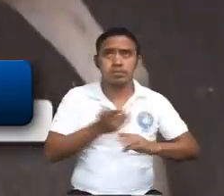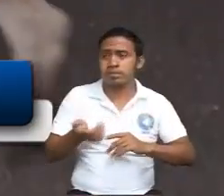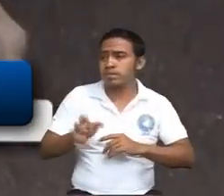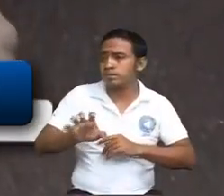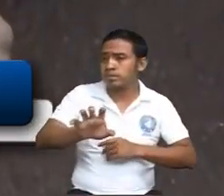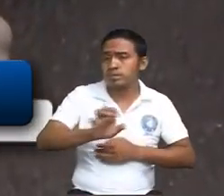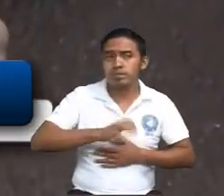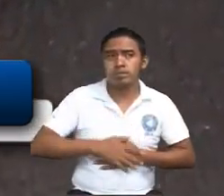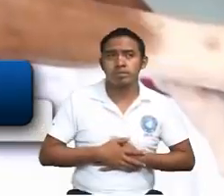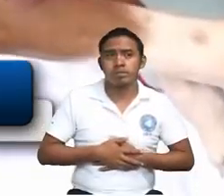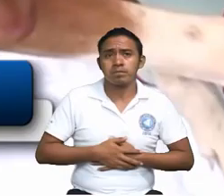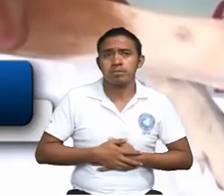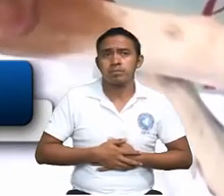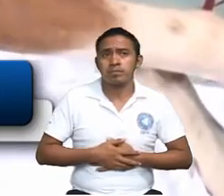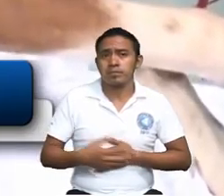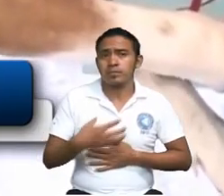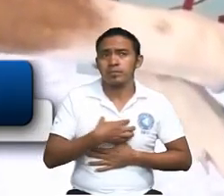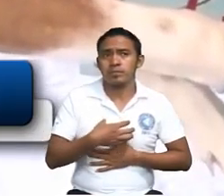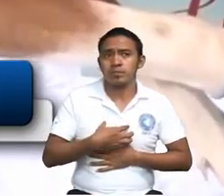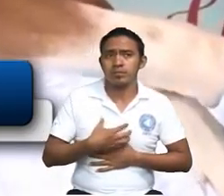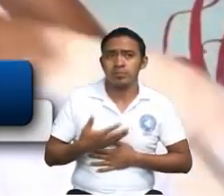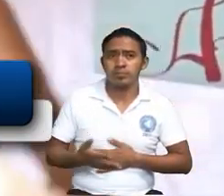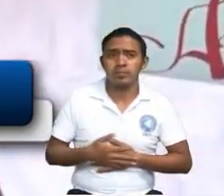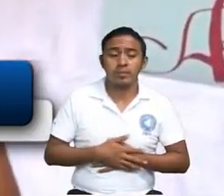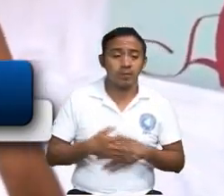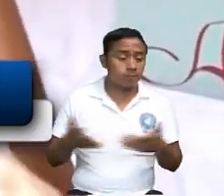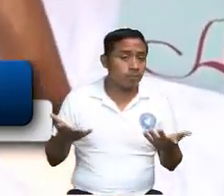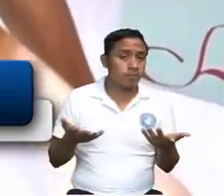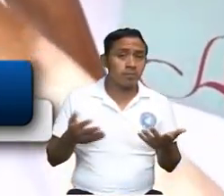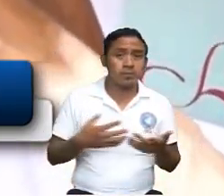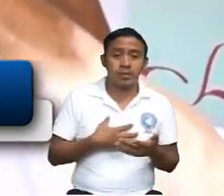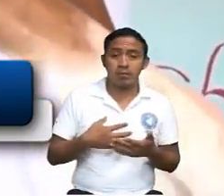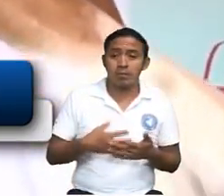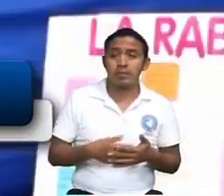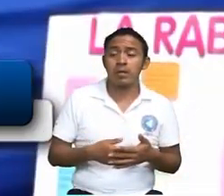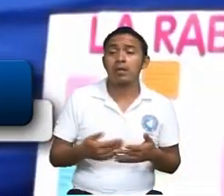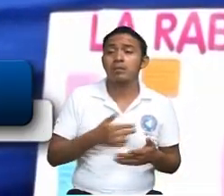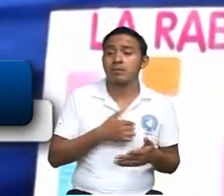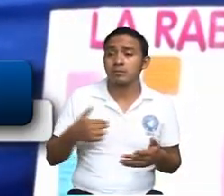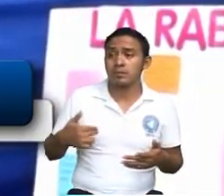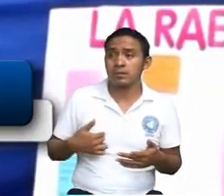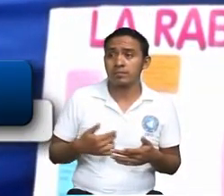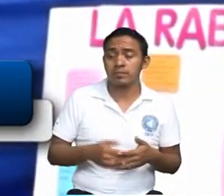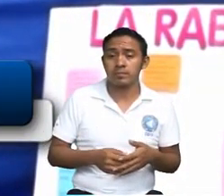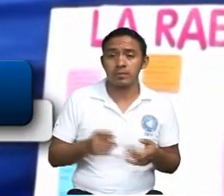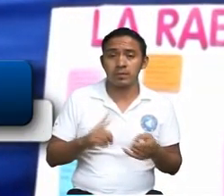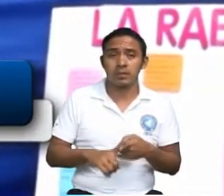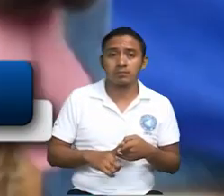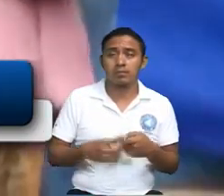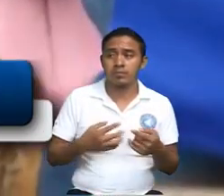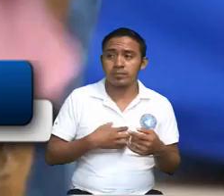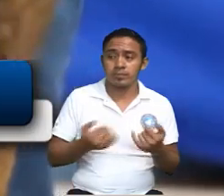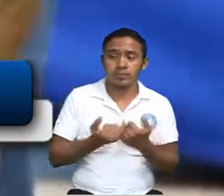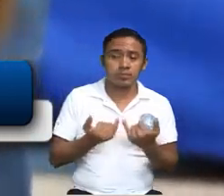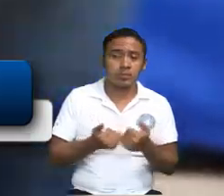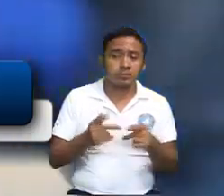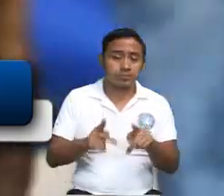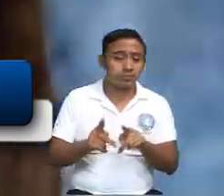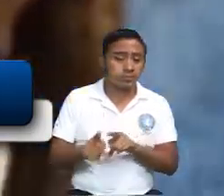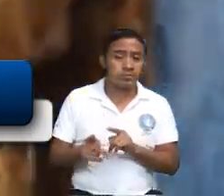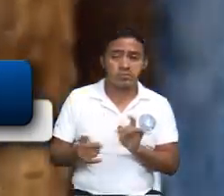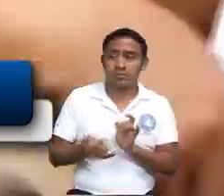canino. Perrito que se ha vacunado cada año, mejor, porque lo que hacemos es revivir la memoria inmunológica, igual que las vacunas de los seres